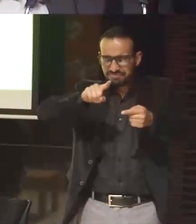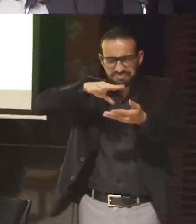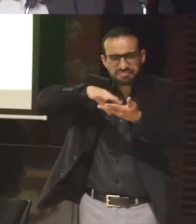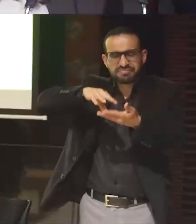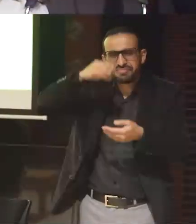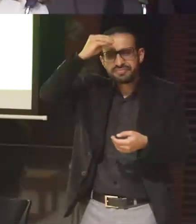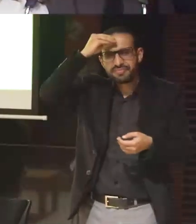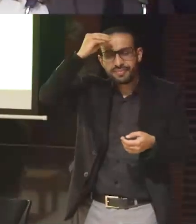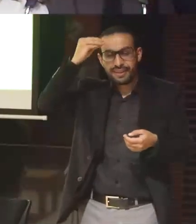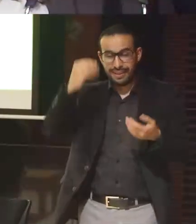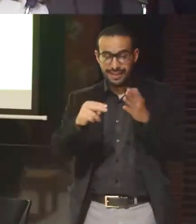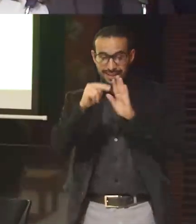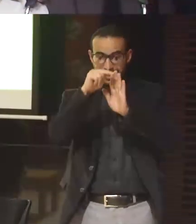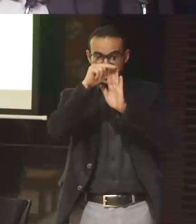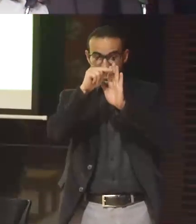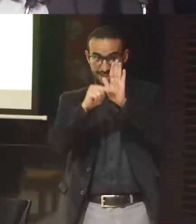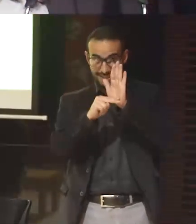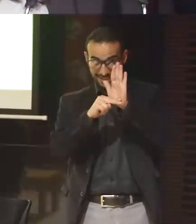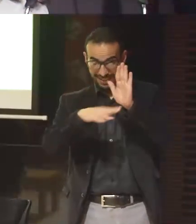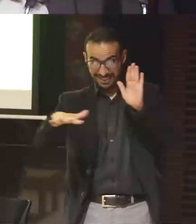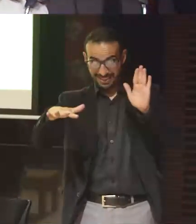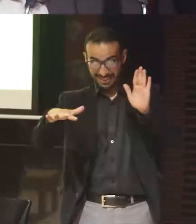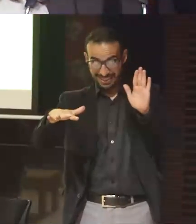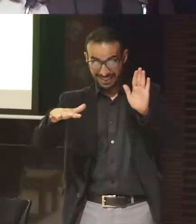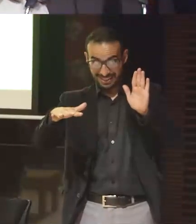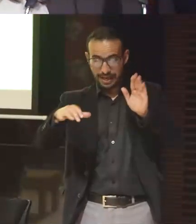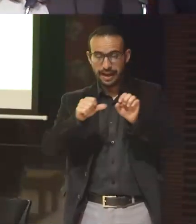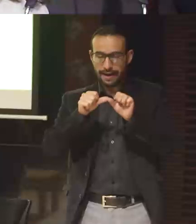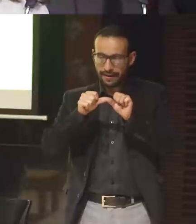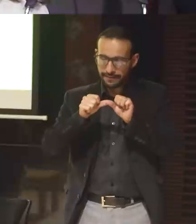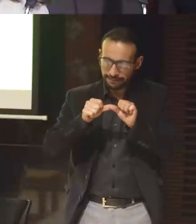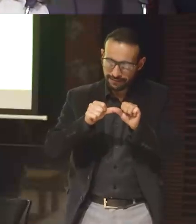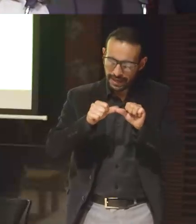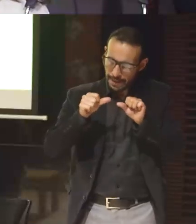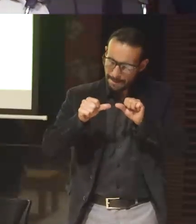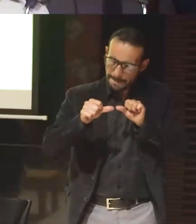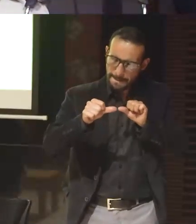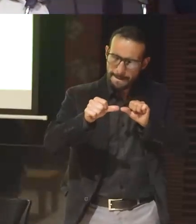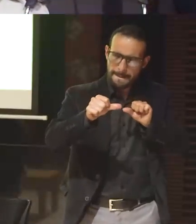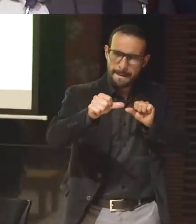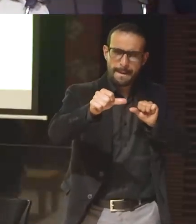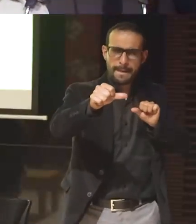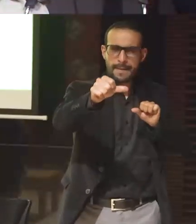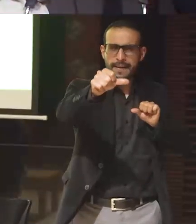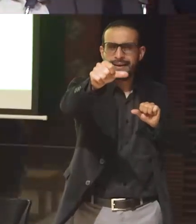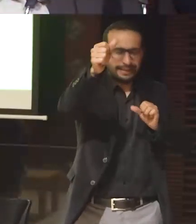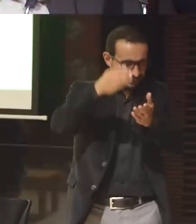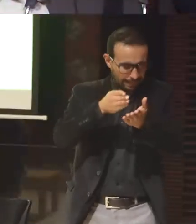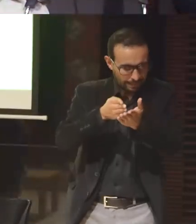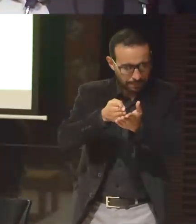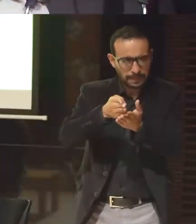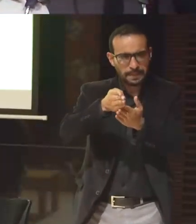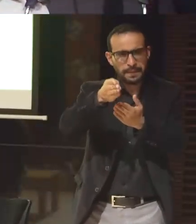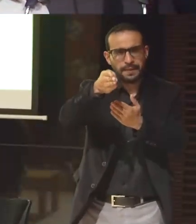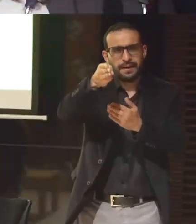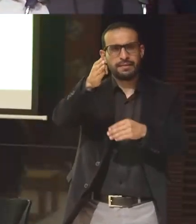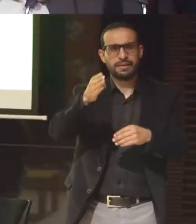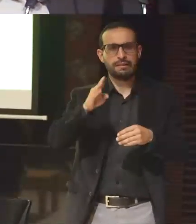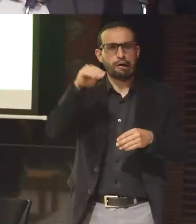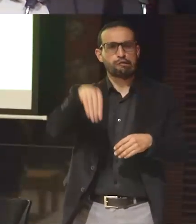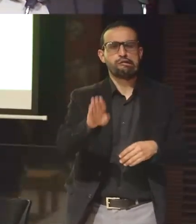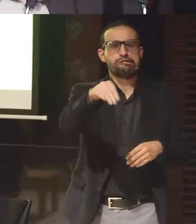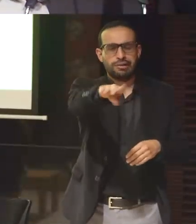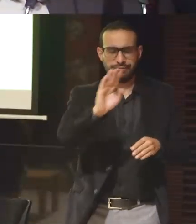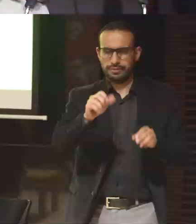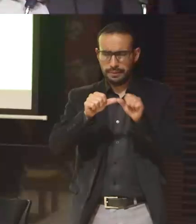política pública depende, la clave para la permanencia es la impermanencia, es decir, que uno tiene que poder cambiar con